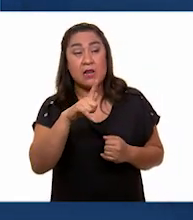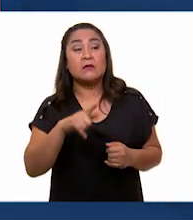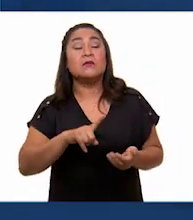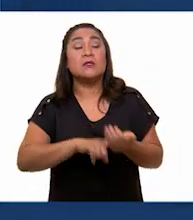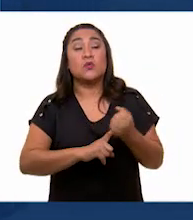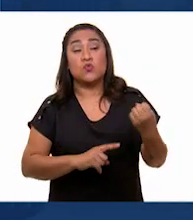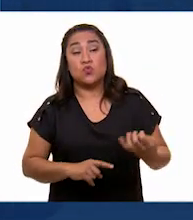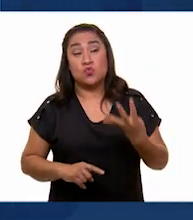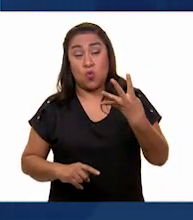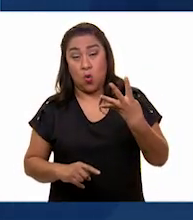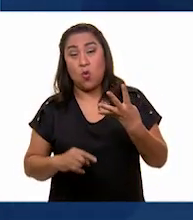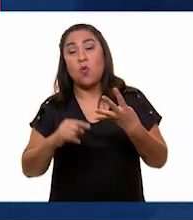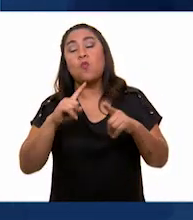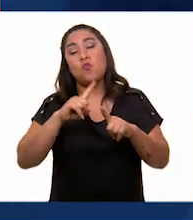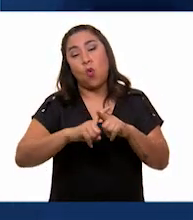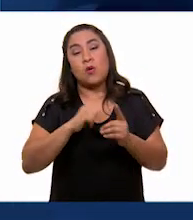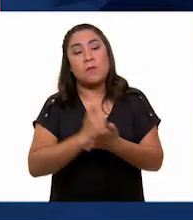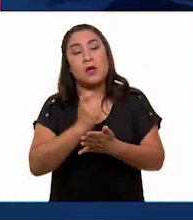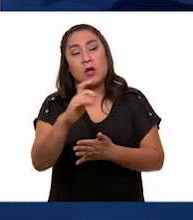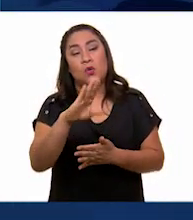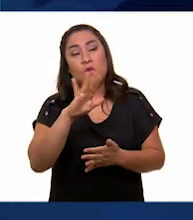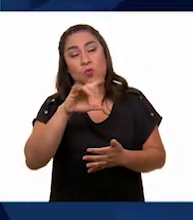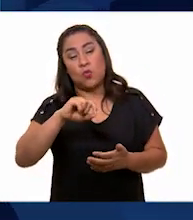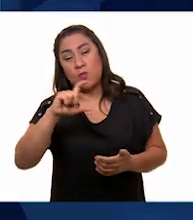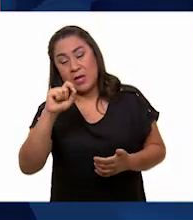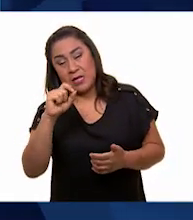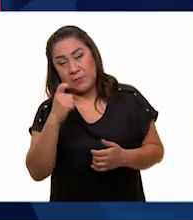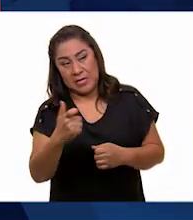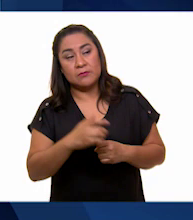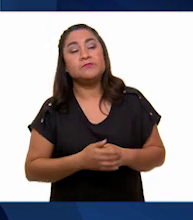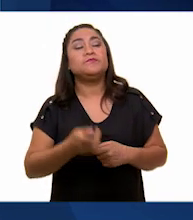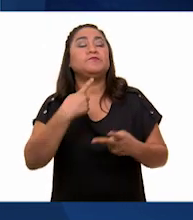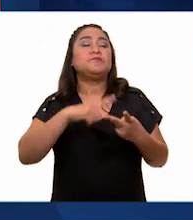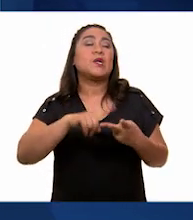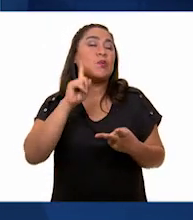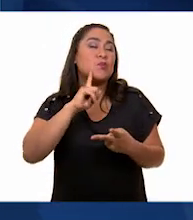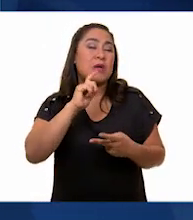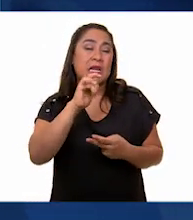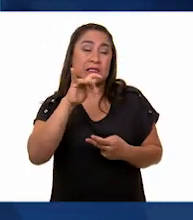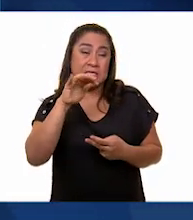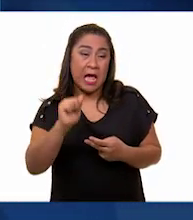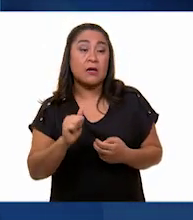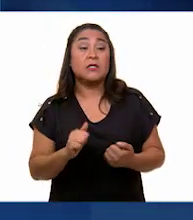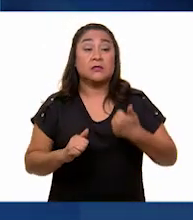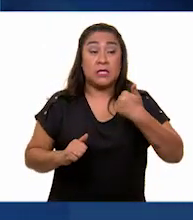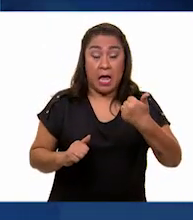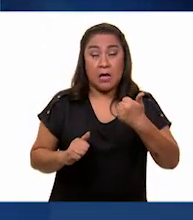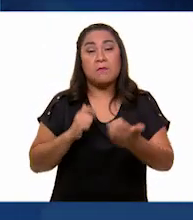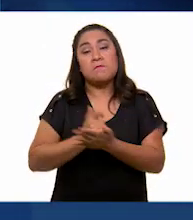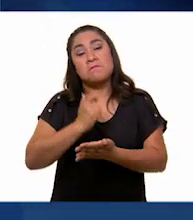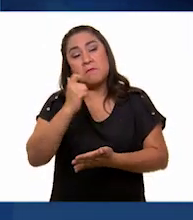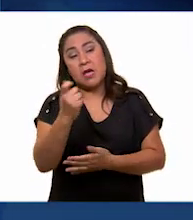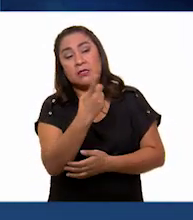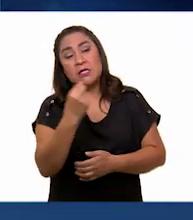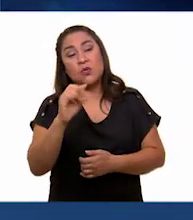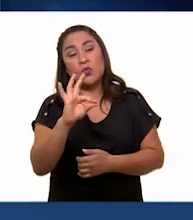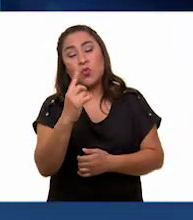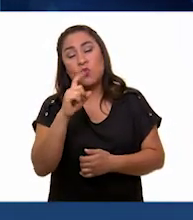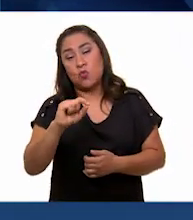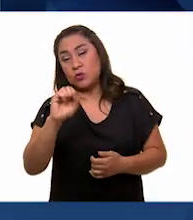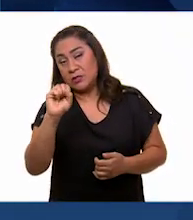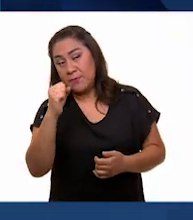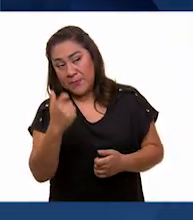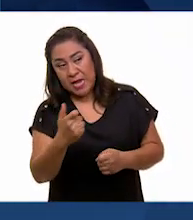por 95.20 pesos. En el invernadero de la señora Alicia ofrecen 6 cactus por 141.60